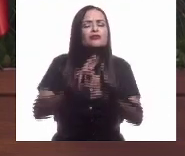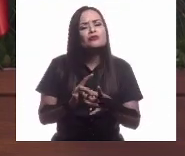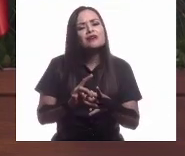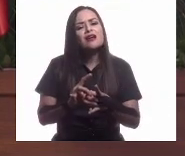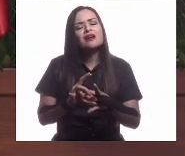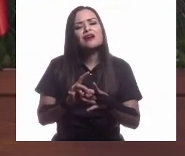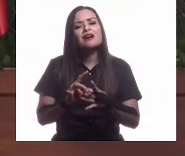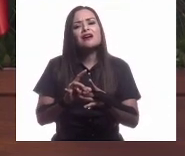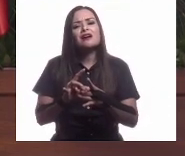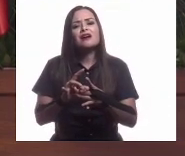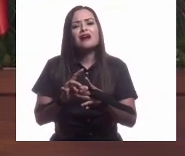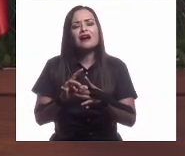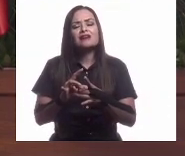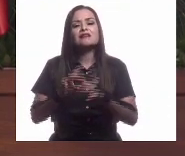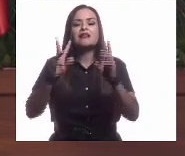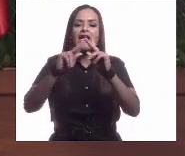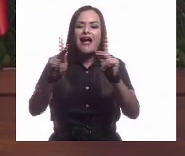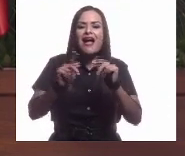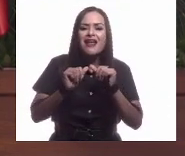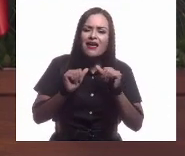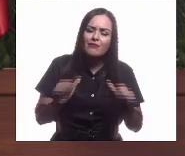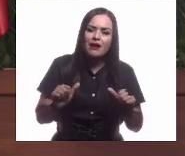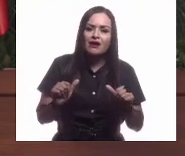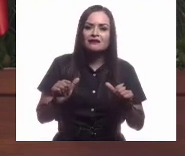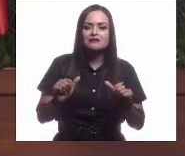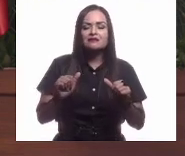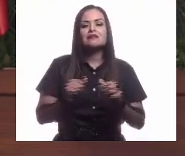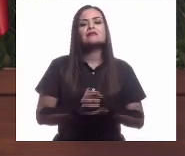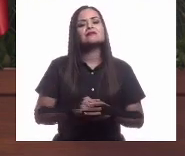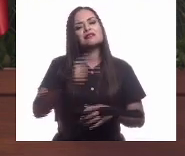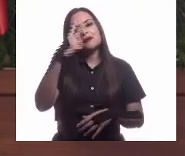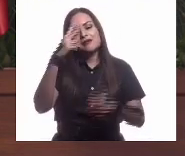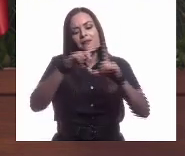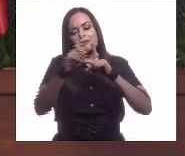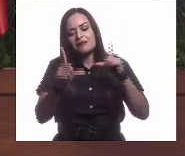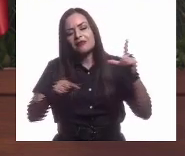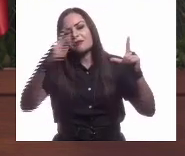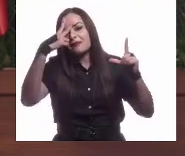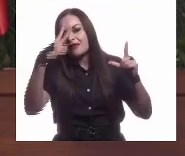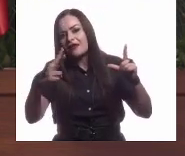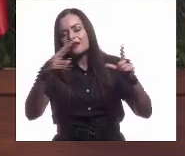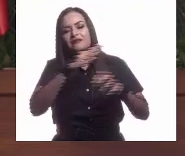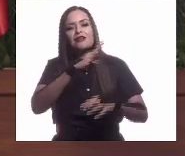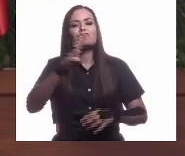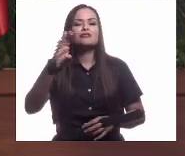concordia, a la recuperación de la hermandad entre mexicanos y entre sudcalifornianos.